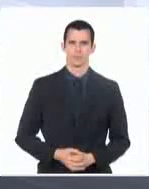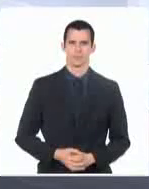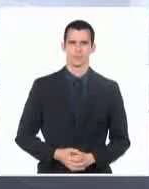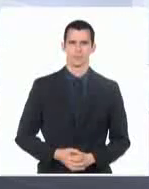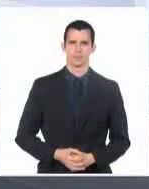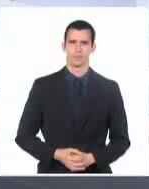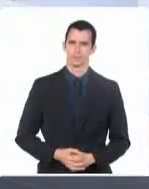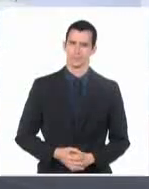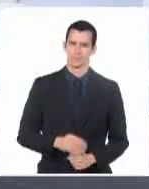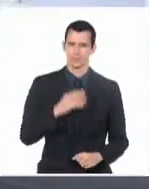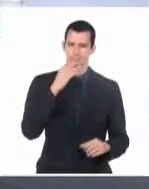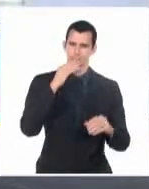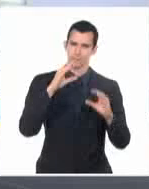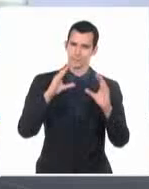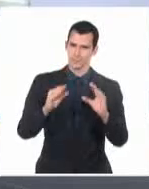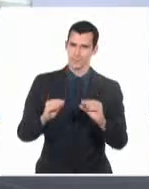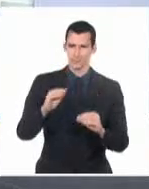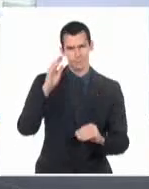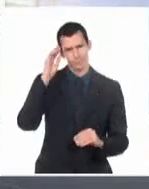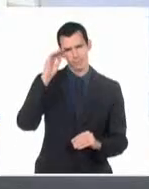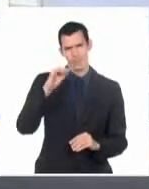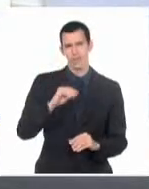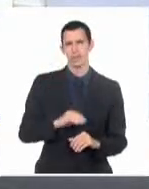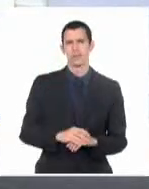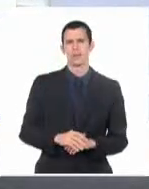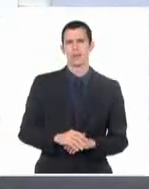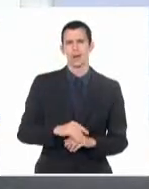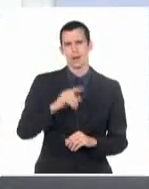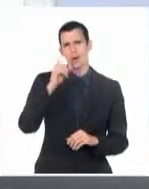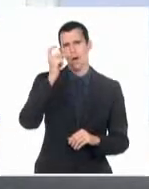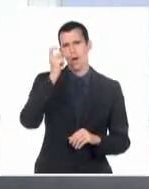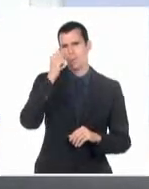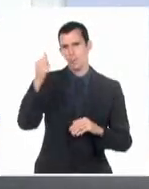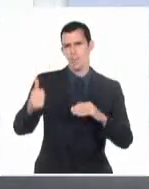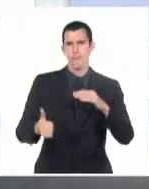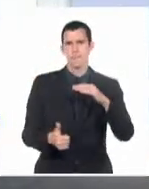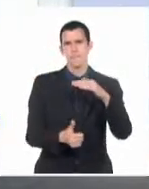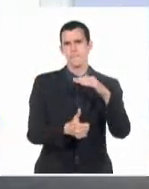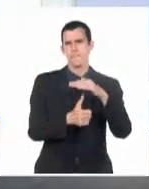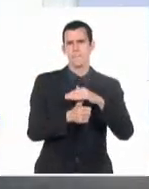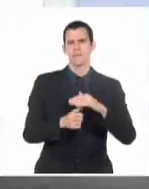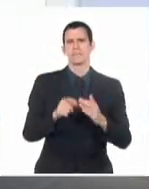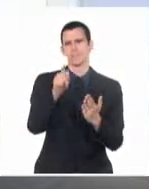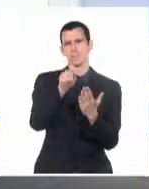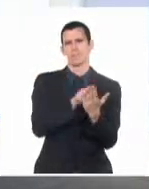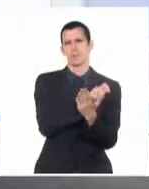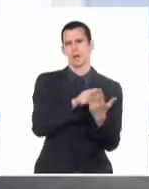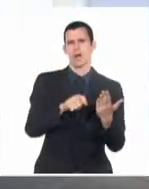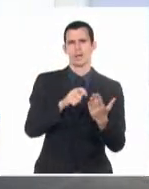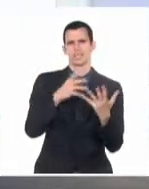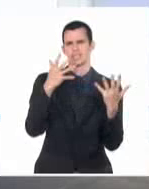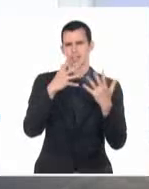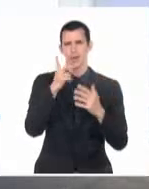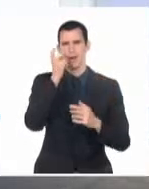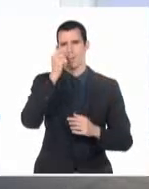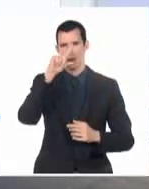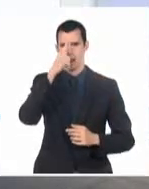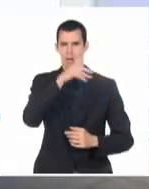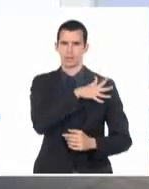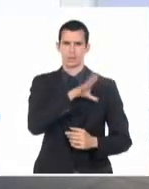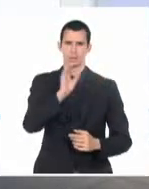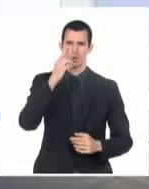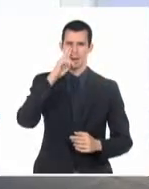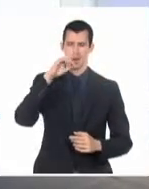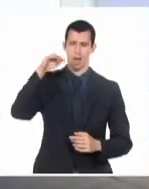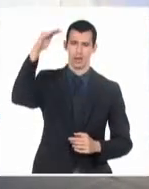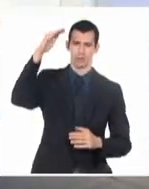Muy buenas noches. El miembro del Buró Político y presidente de la Asamblea Nacional del Poder Popular, Esteban Lasso Hernández, envió felicitaciones a